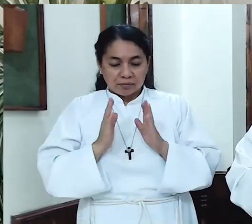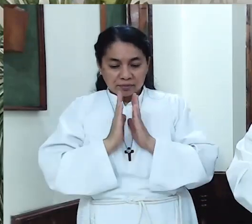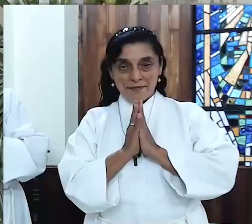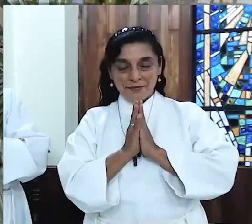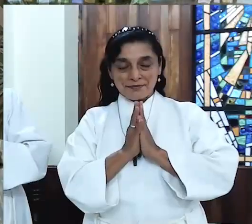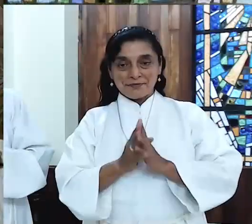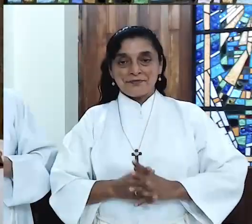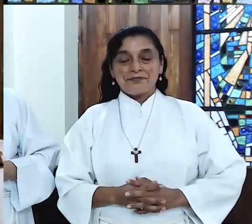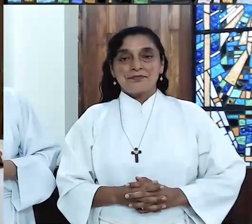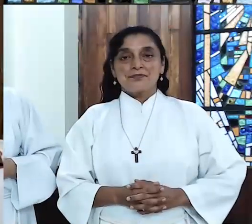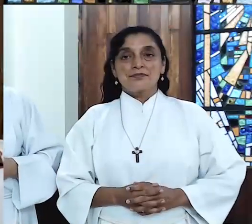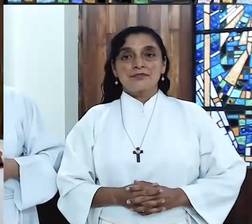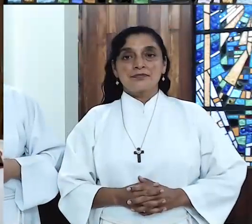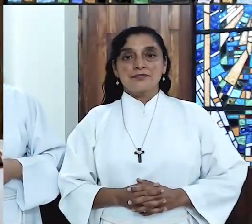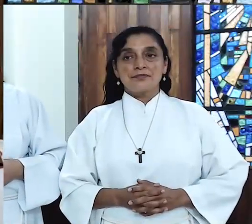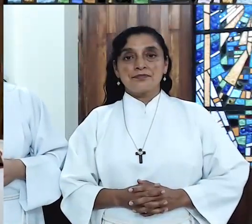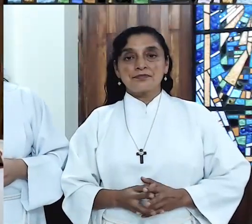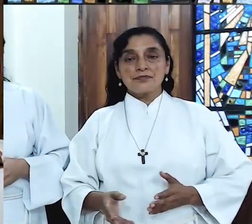Amén.